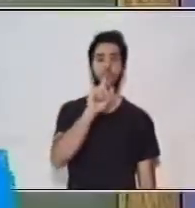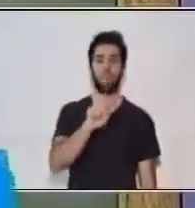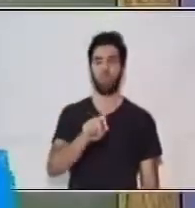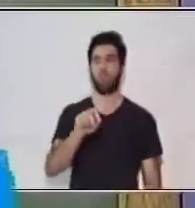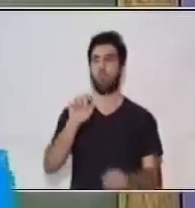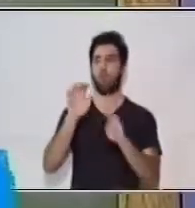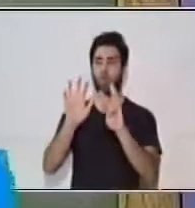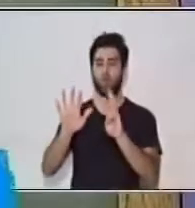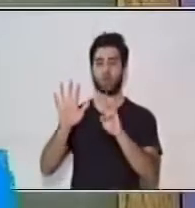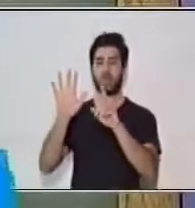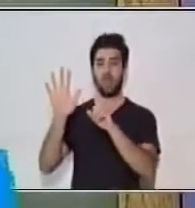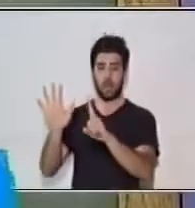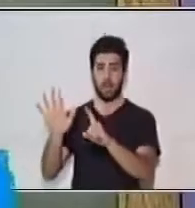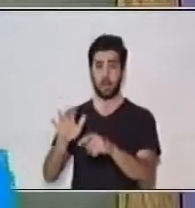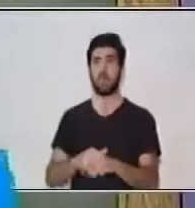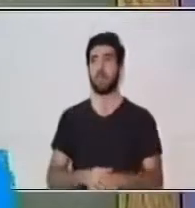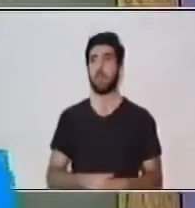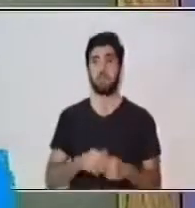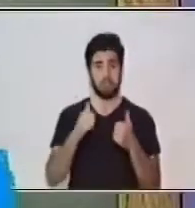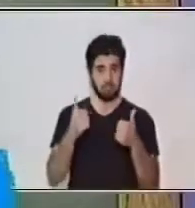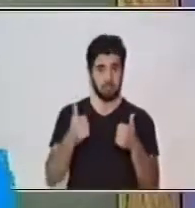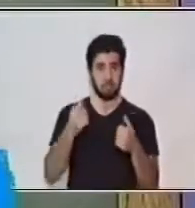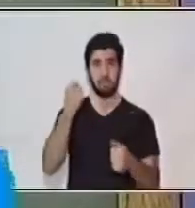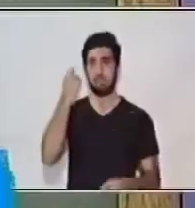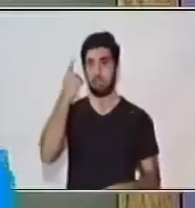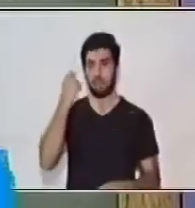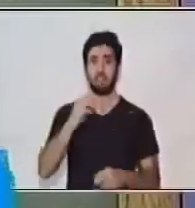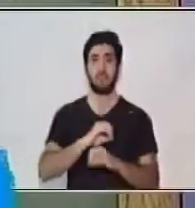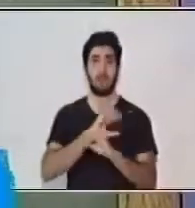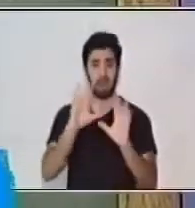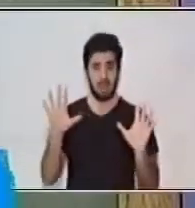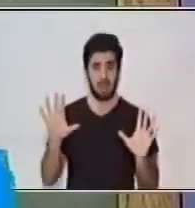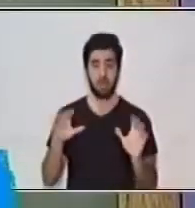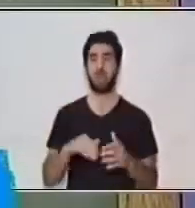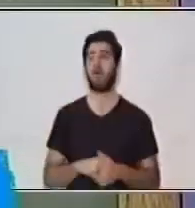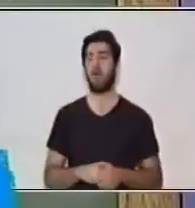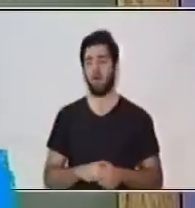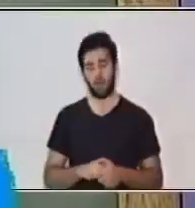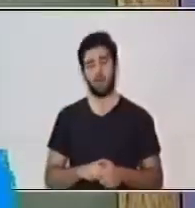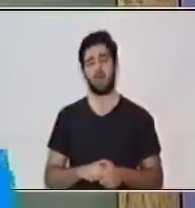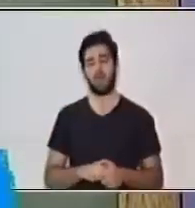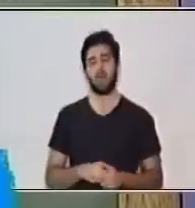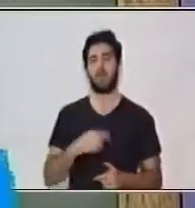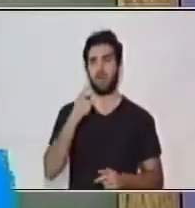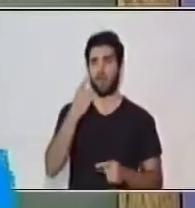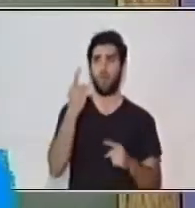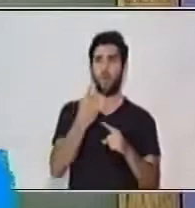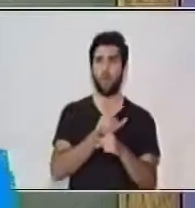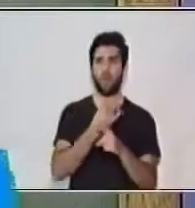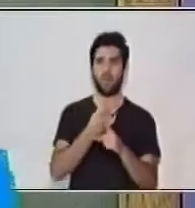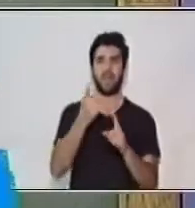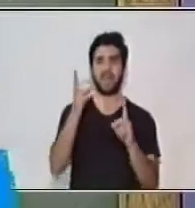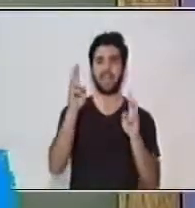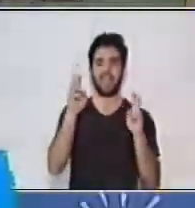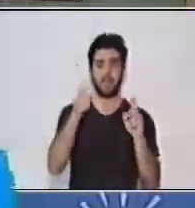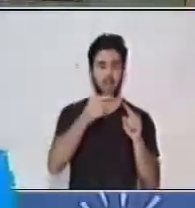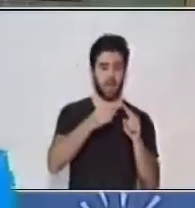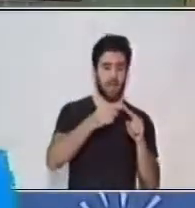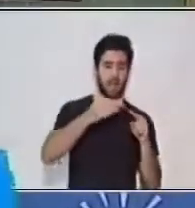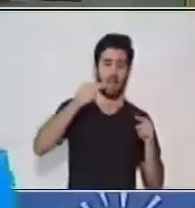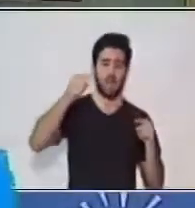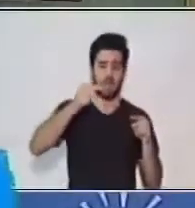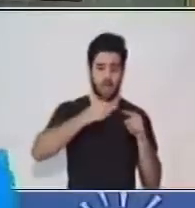2.86. ¿Lo estamos comprendiendo? Utilizo la cantidad de unidades, o sea, la longitud de mi